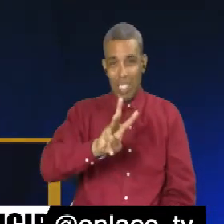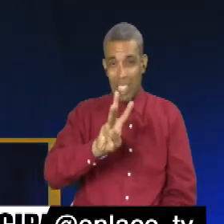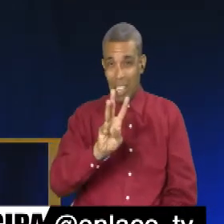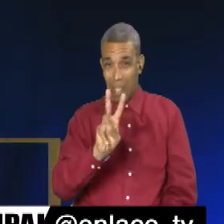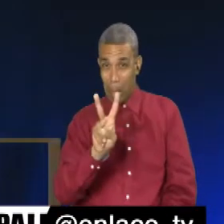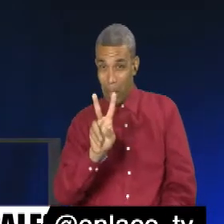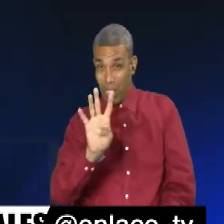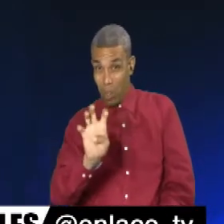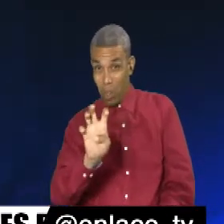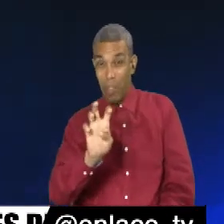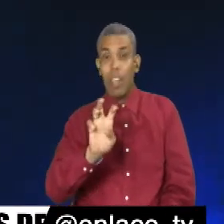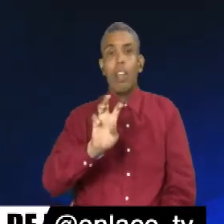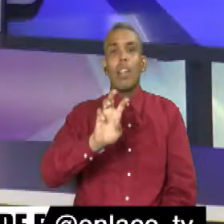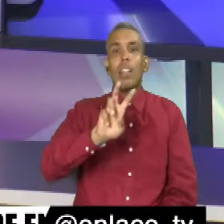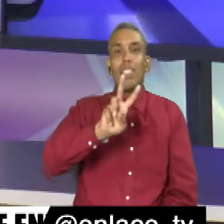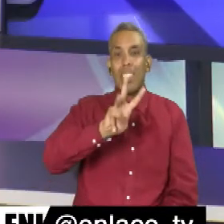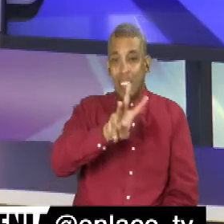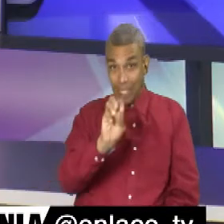312-329-3038.